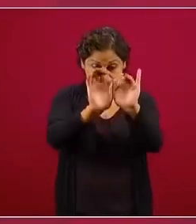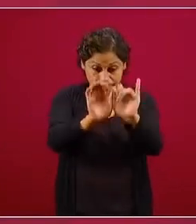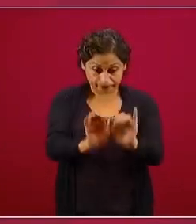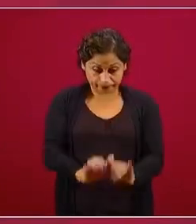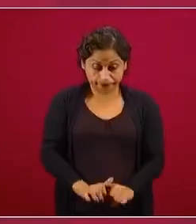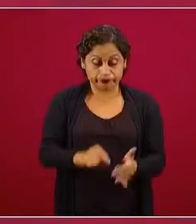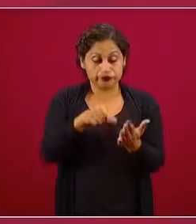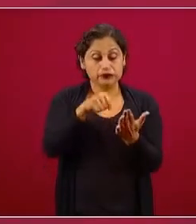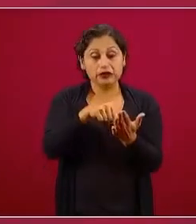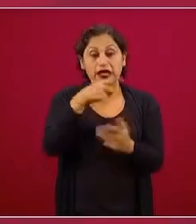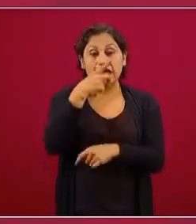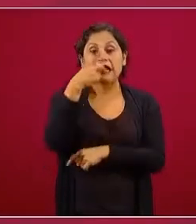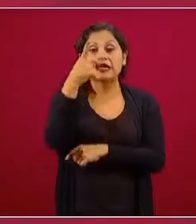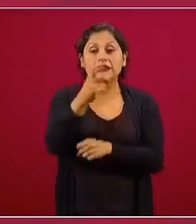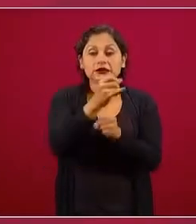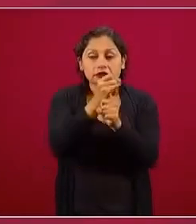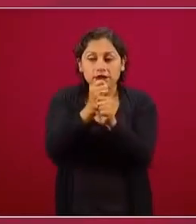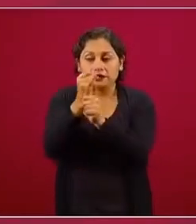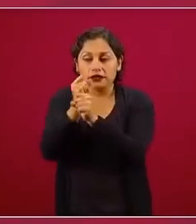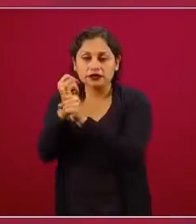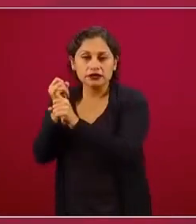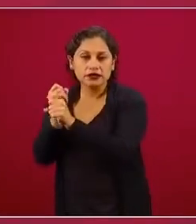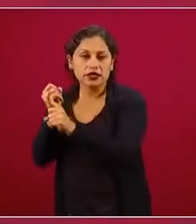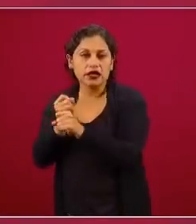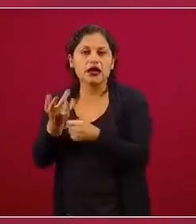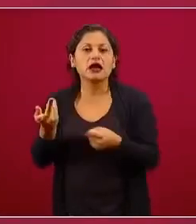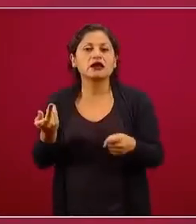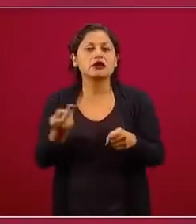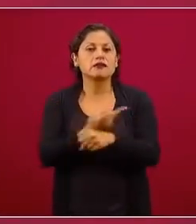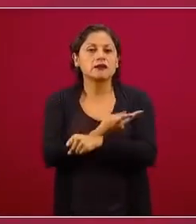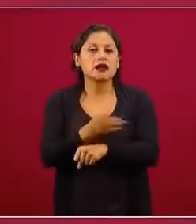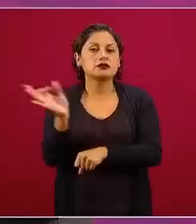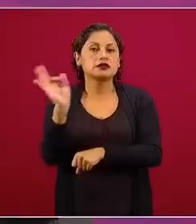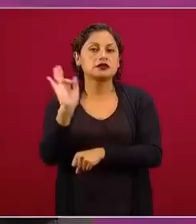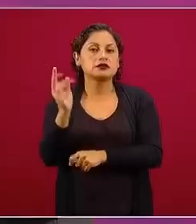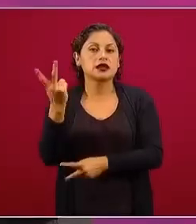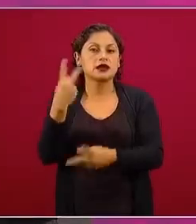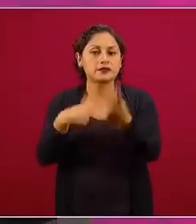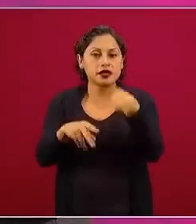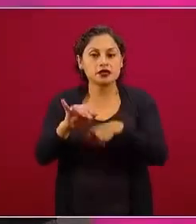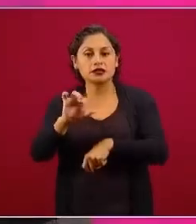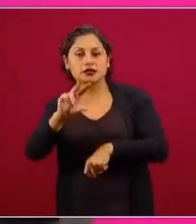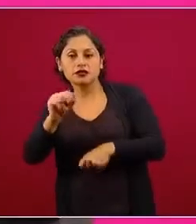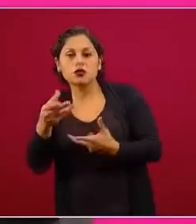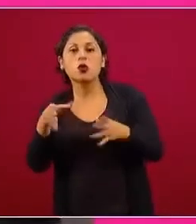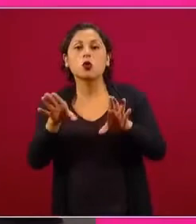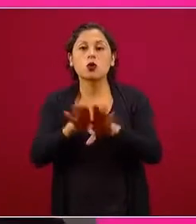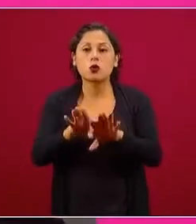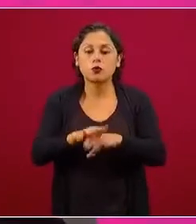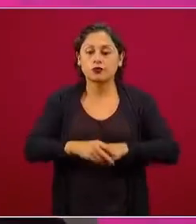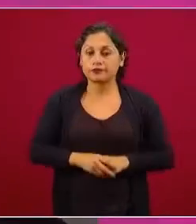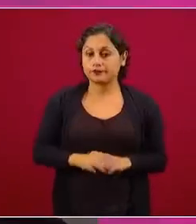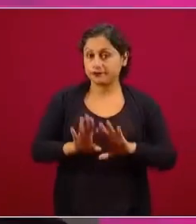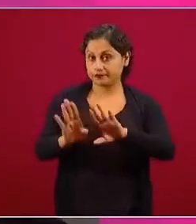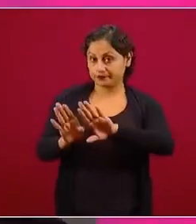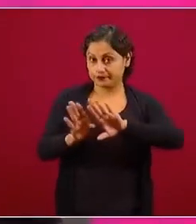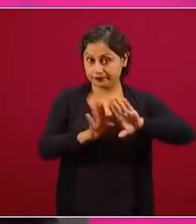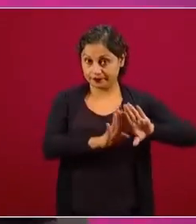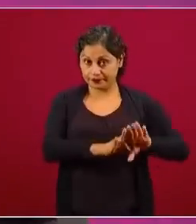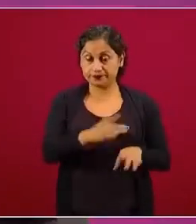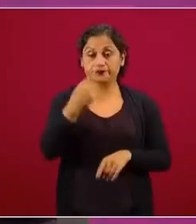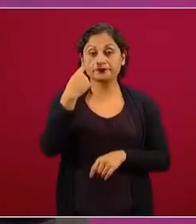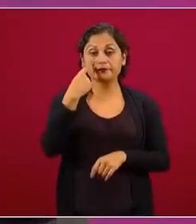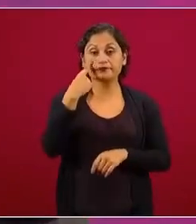diferentes casos, es cómo pudiera estarse presentando esta situación. Ahora, lo importante es que más allá de que pudieran